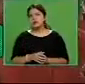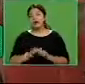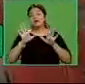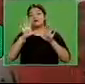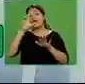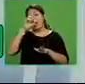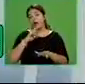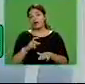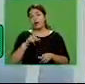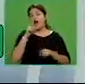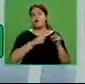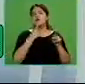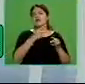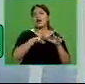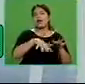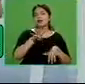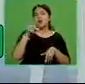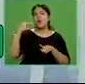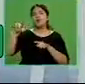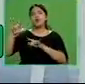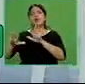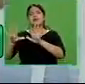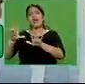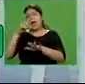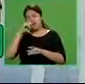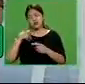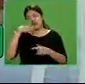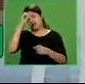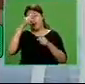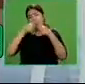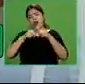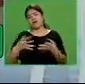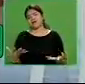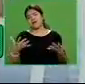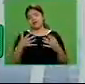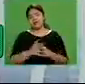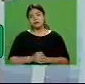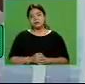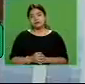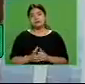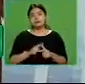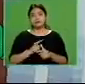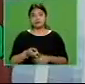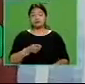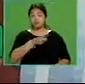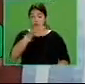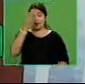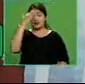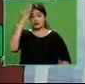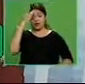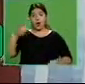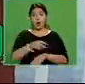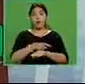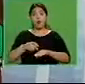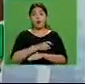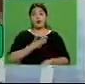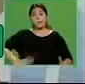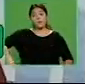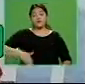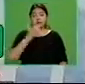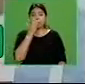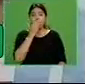Por aquí dicen 14, por allá dicen 10, ya perdieron la cuenta. Bueno, pero sepan ustedes que el gobierno del presidente